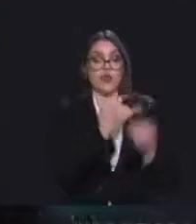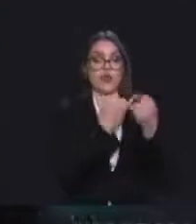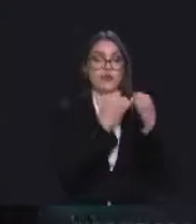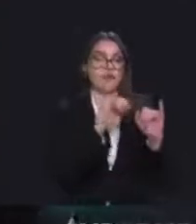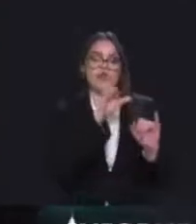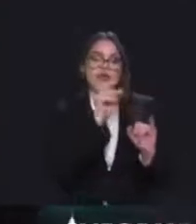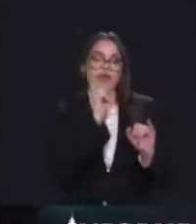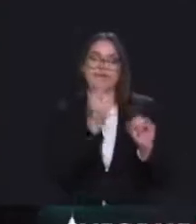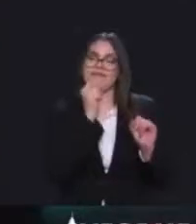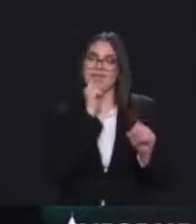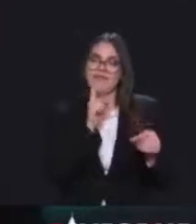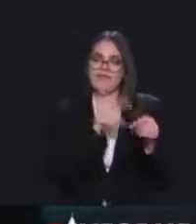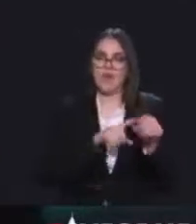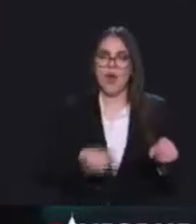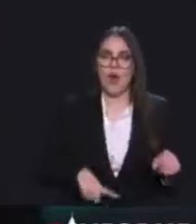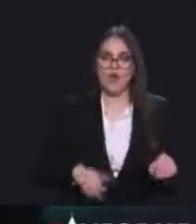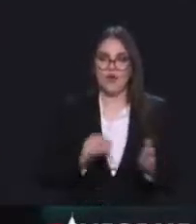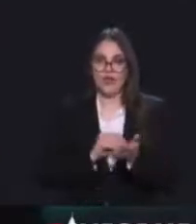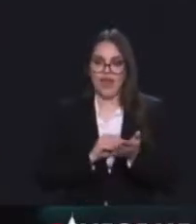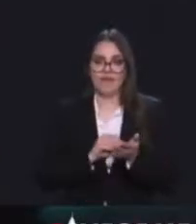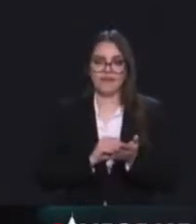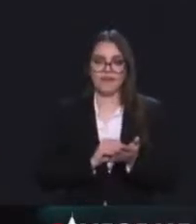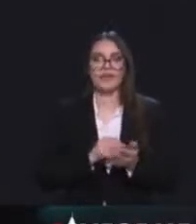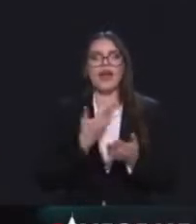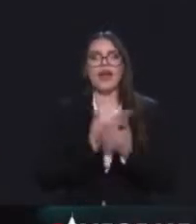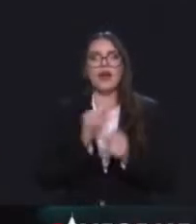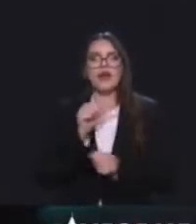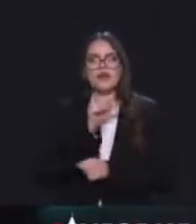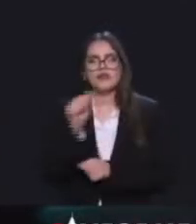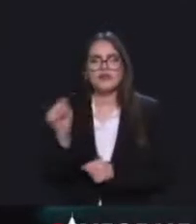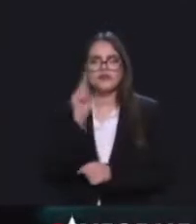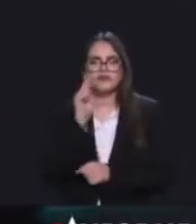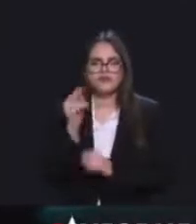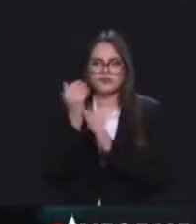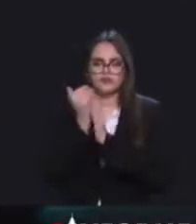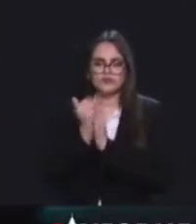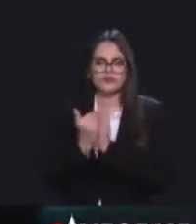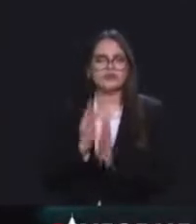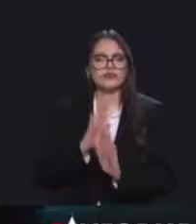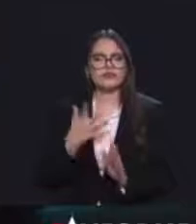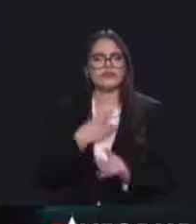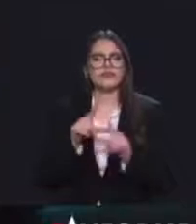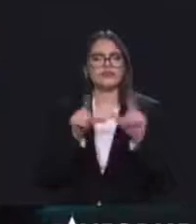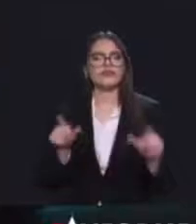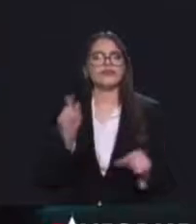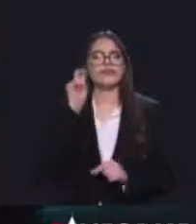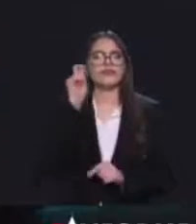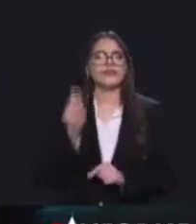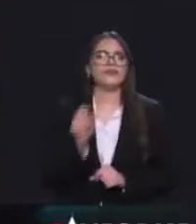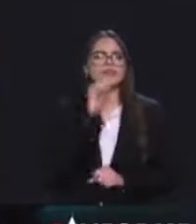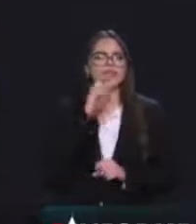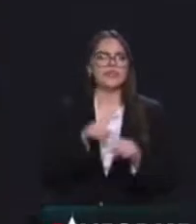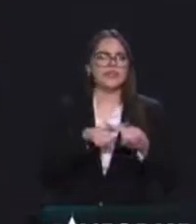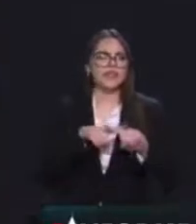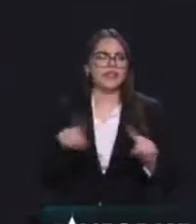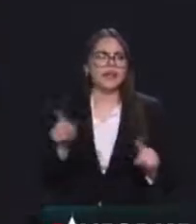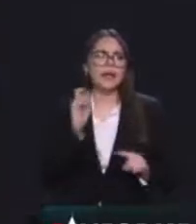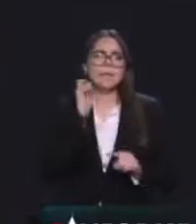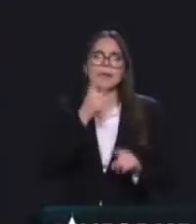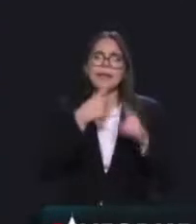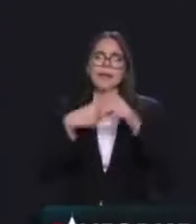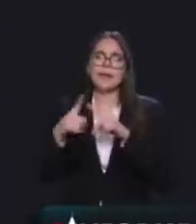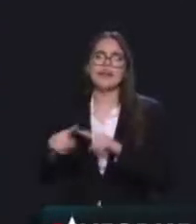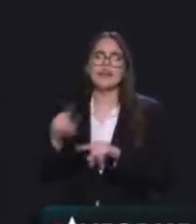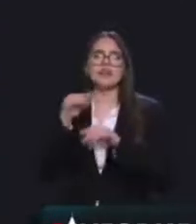los procesa y con unos lineamientos que ya tienen definidos, pues hace diferentes mediciones, ¿no? Lo que le llama la medición multidimensional